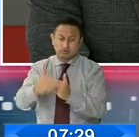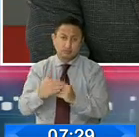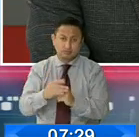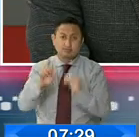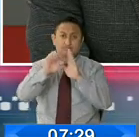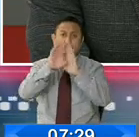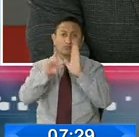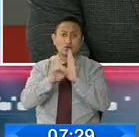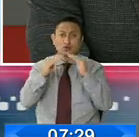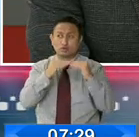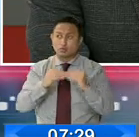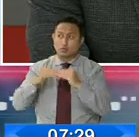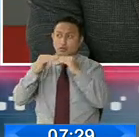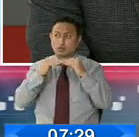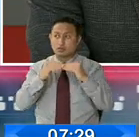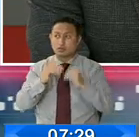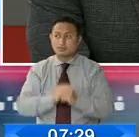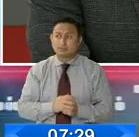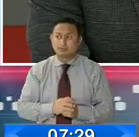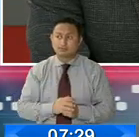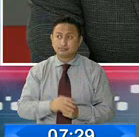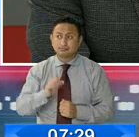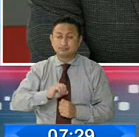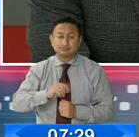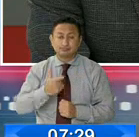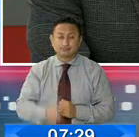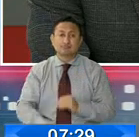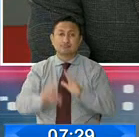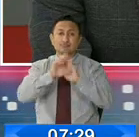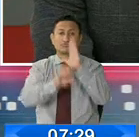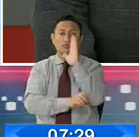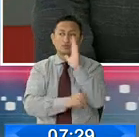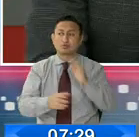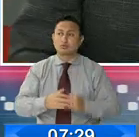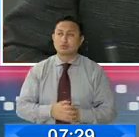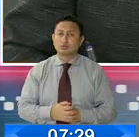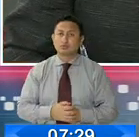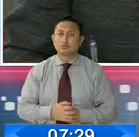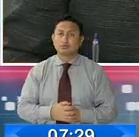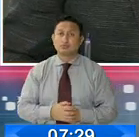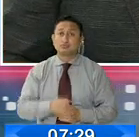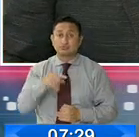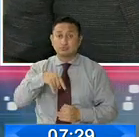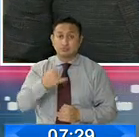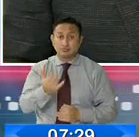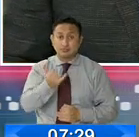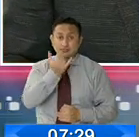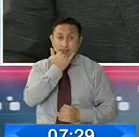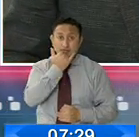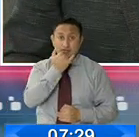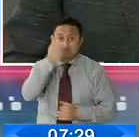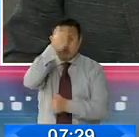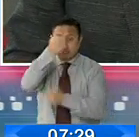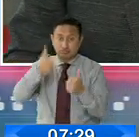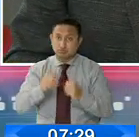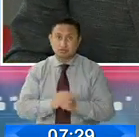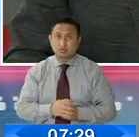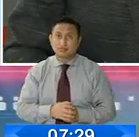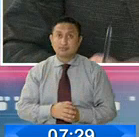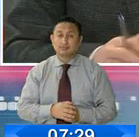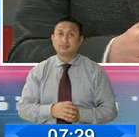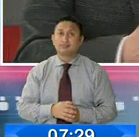Código de la Democracia y con la Constitución de la República. No hemos cometido ningún desacato. Ingeniero Cabrera,